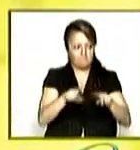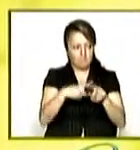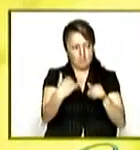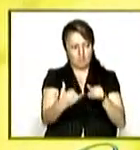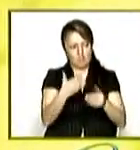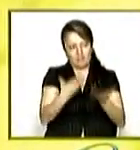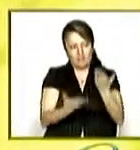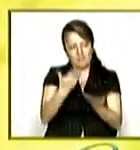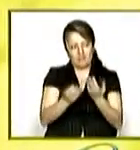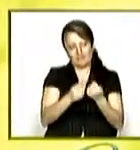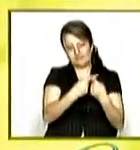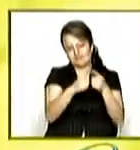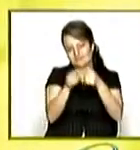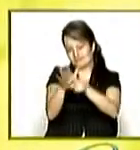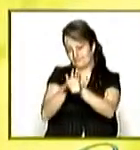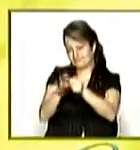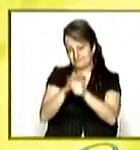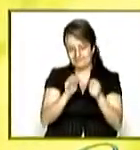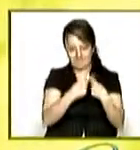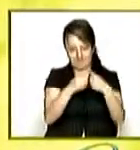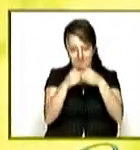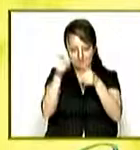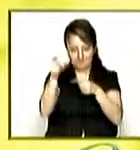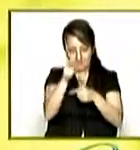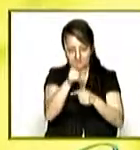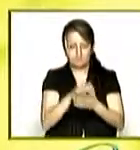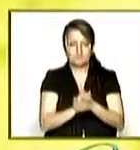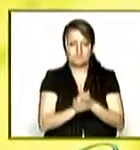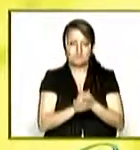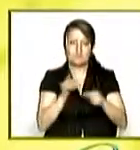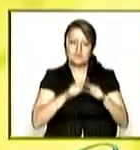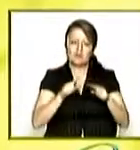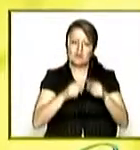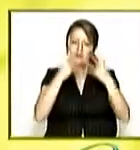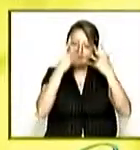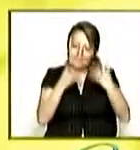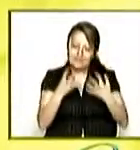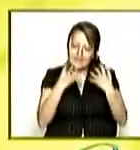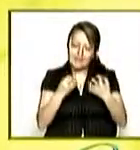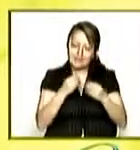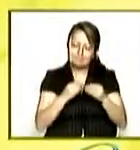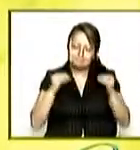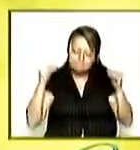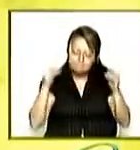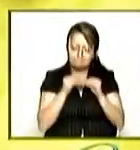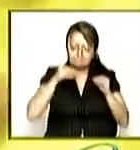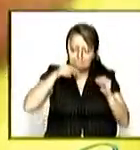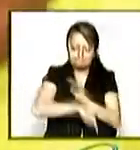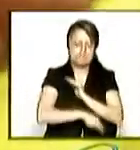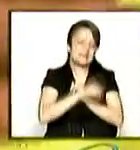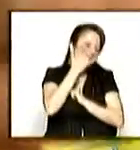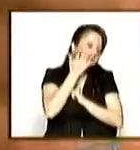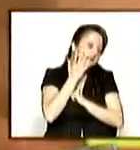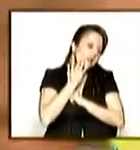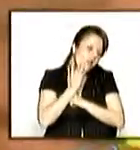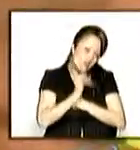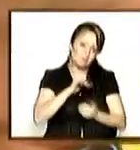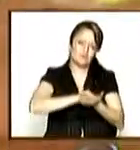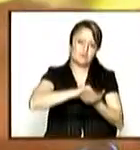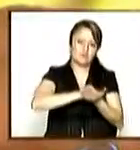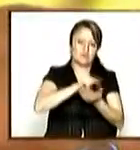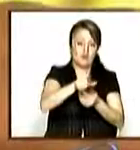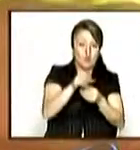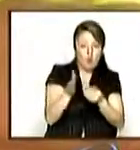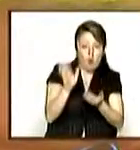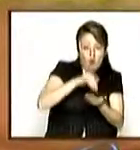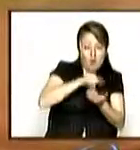depende del caso en específico, pero buscamos la hipoalergenicidad del producto. ¿Para qué? Para que no